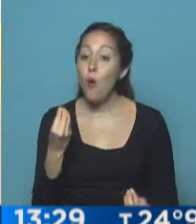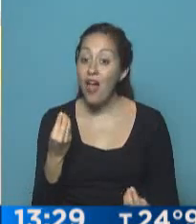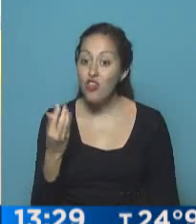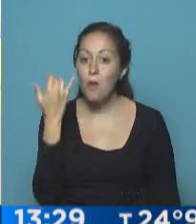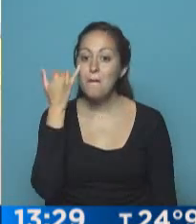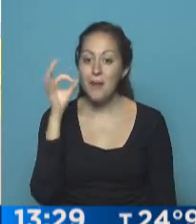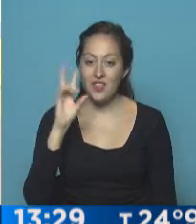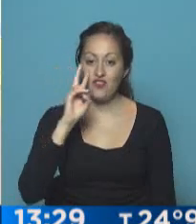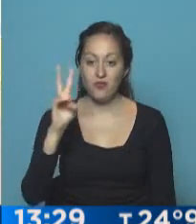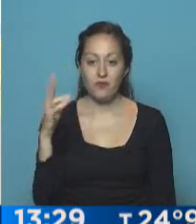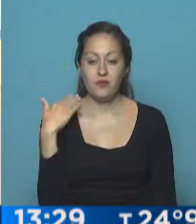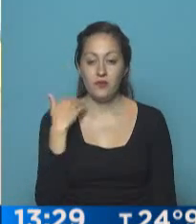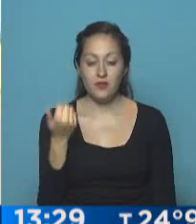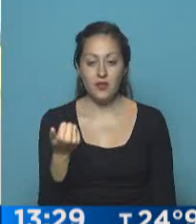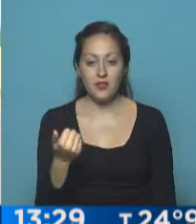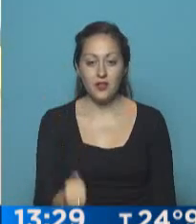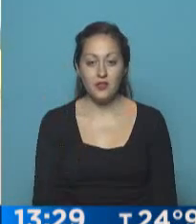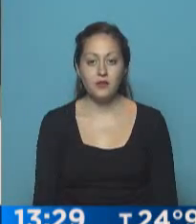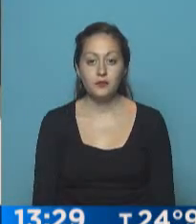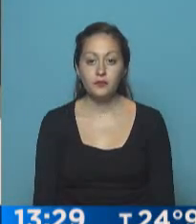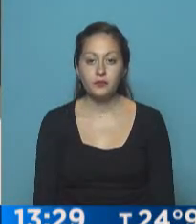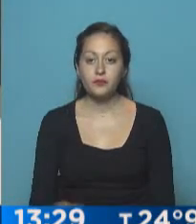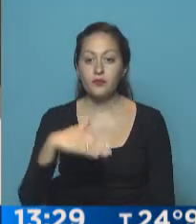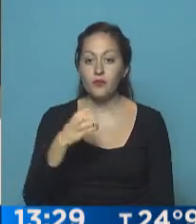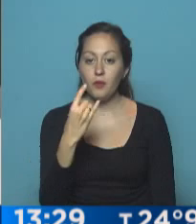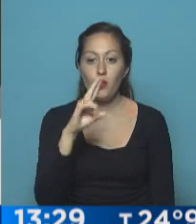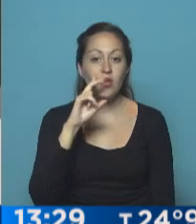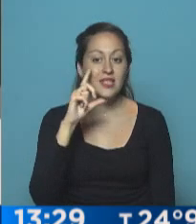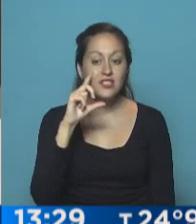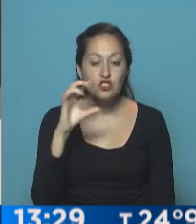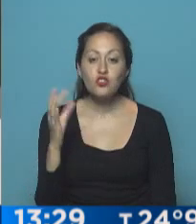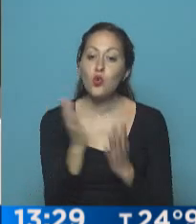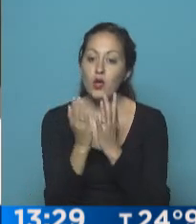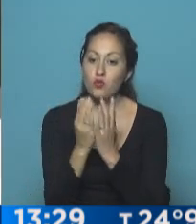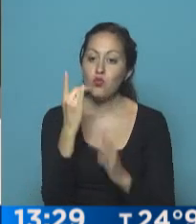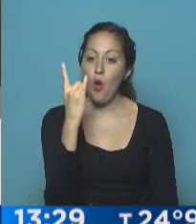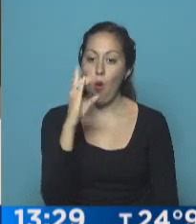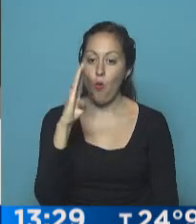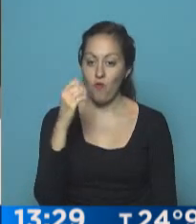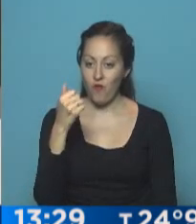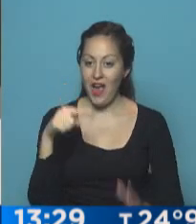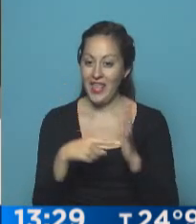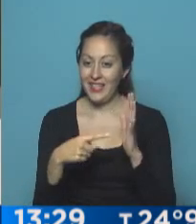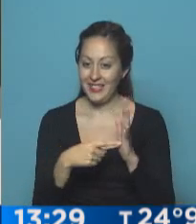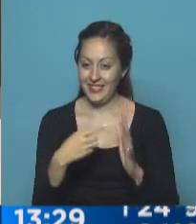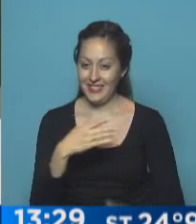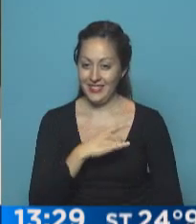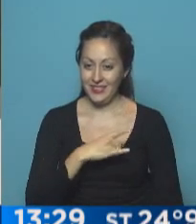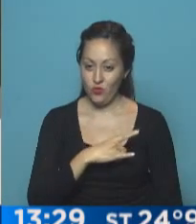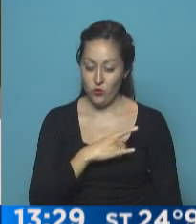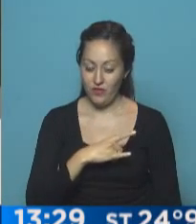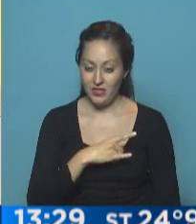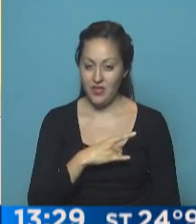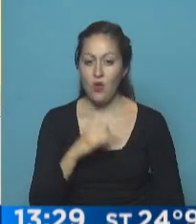2016 uno de ellos miguel mauricio que cursó estudios en la uba nos cuenta detalles de cómo